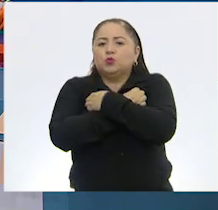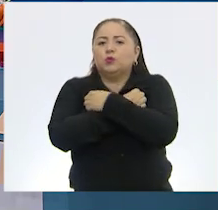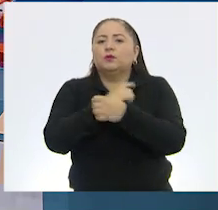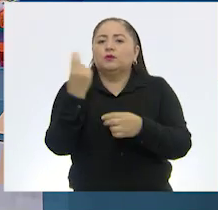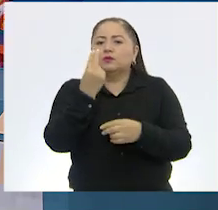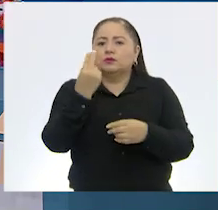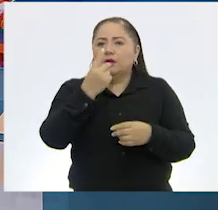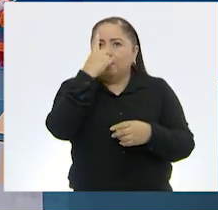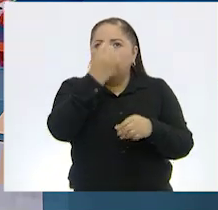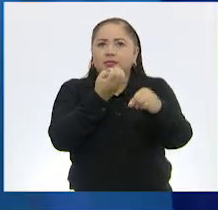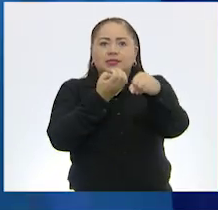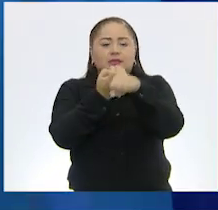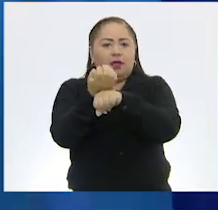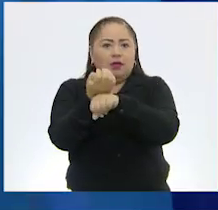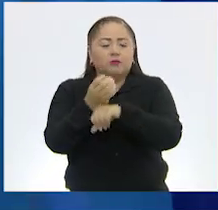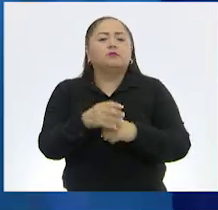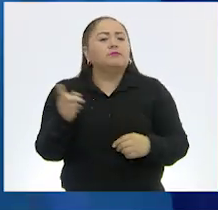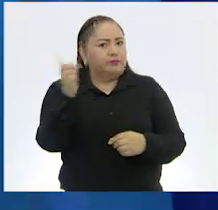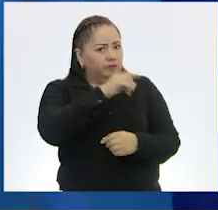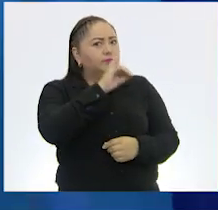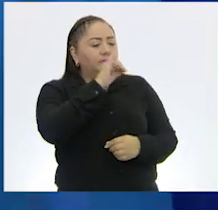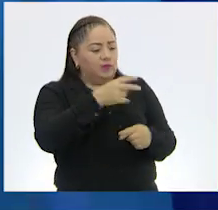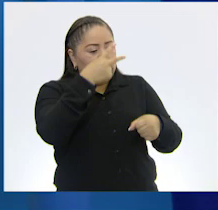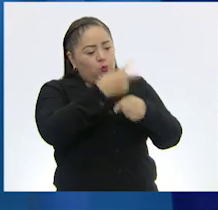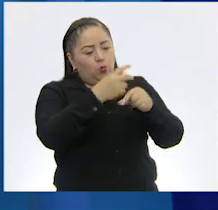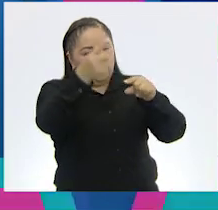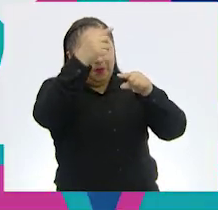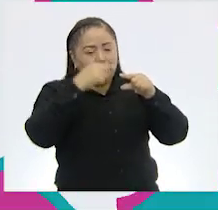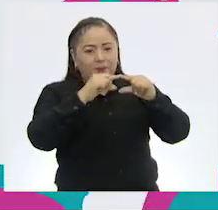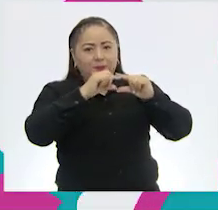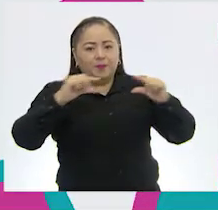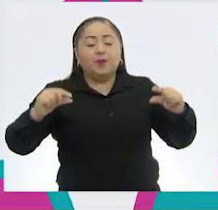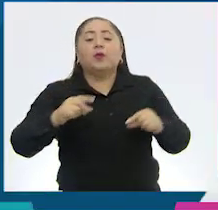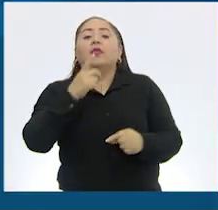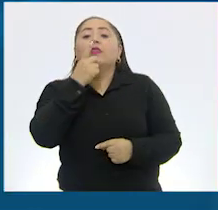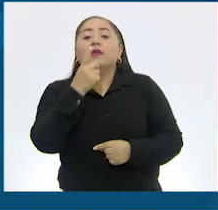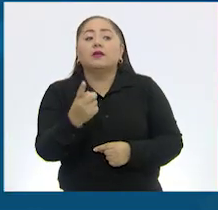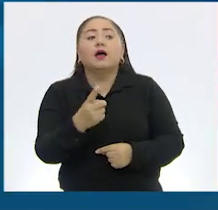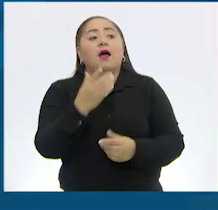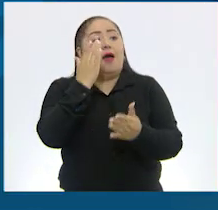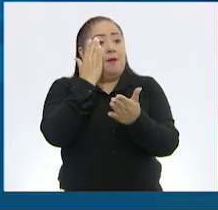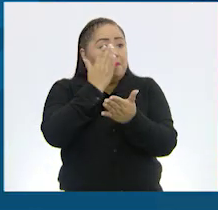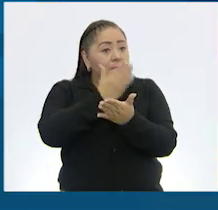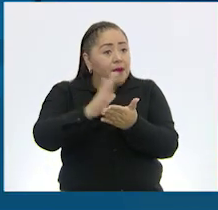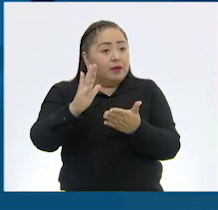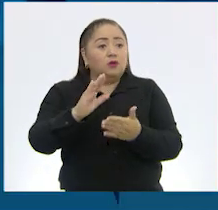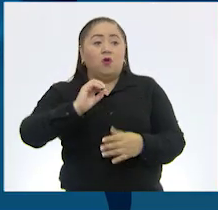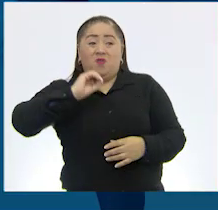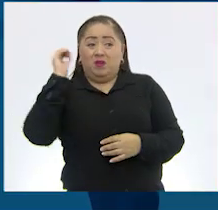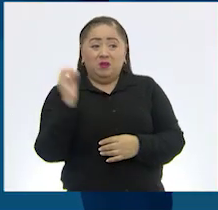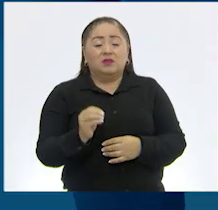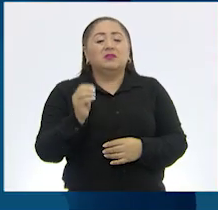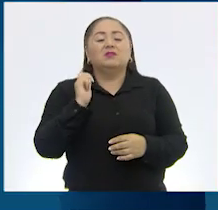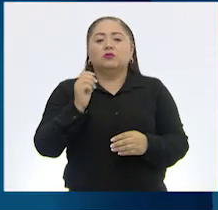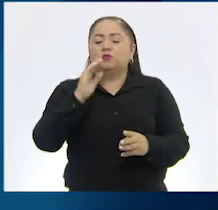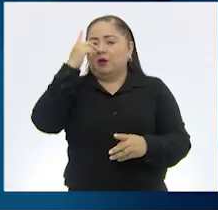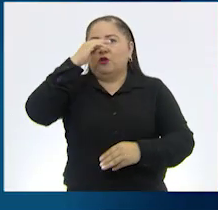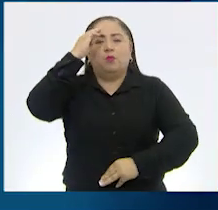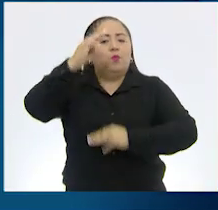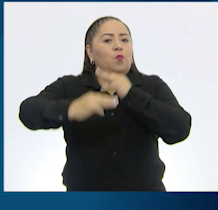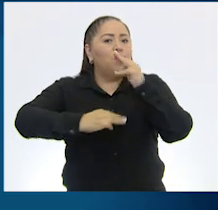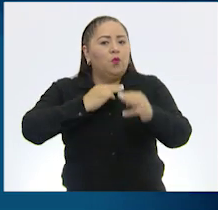debe impartir el Estado? Sí, en el segundo párrafo, donde dice que además de obligatoria será